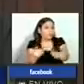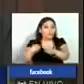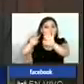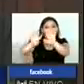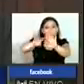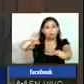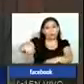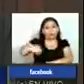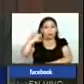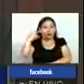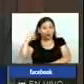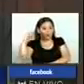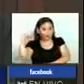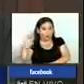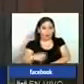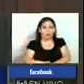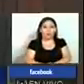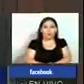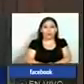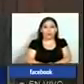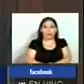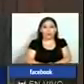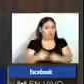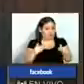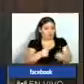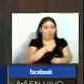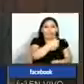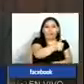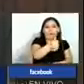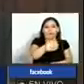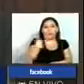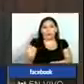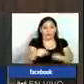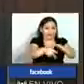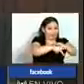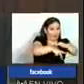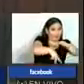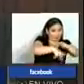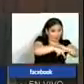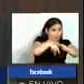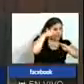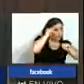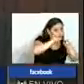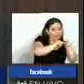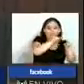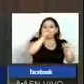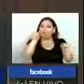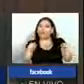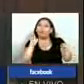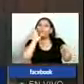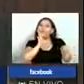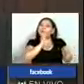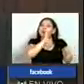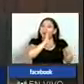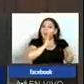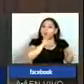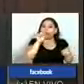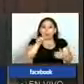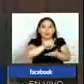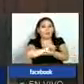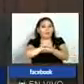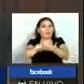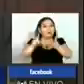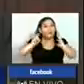A igual número De docentes Desde educación inicial Hasta bachillerato Del sector